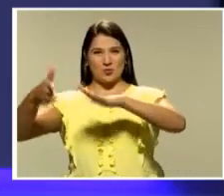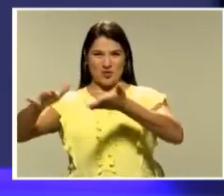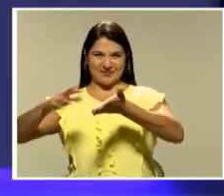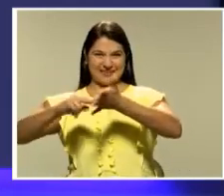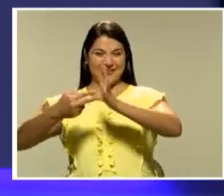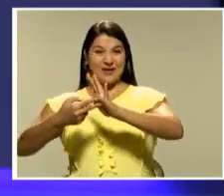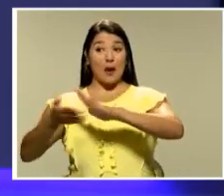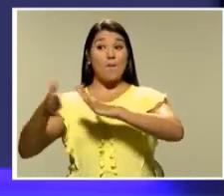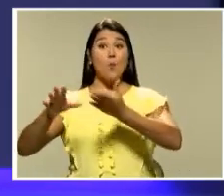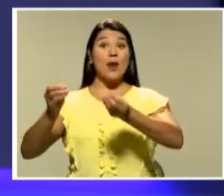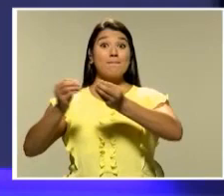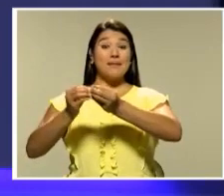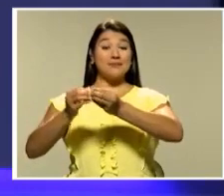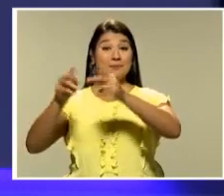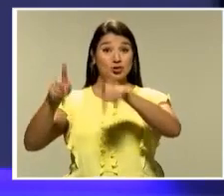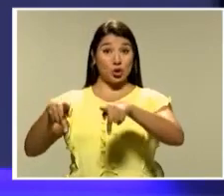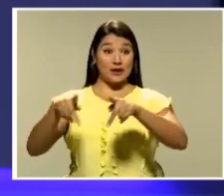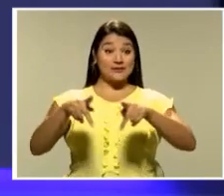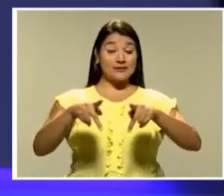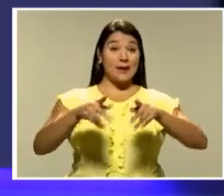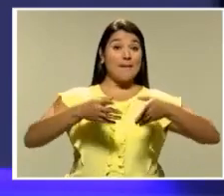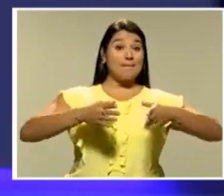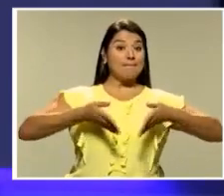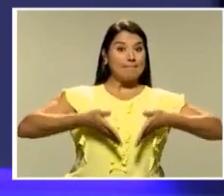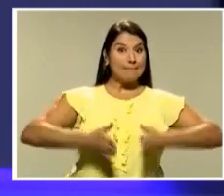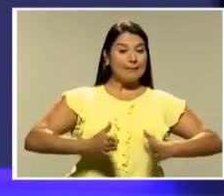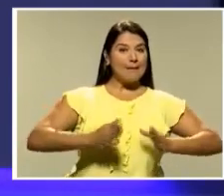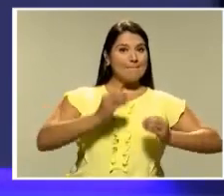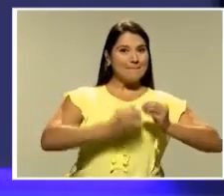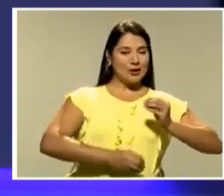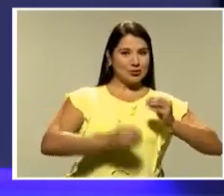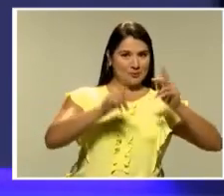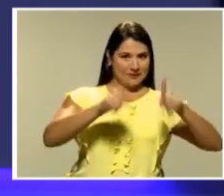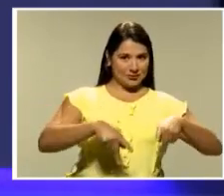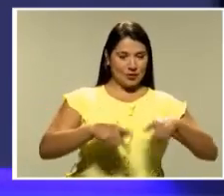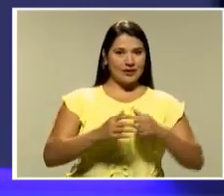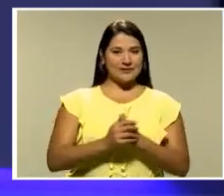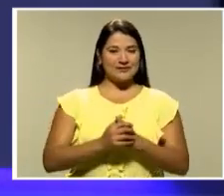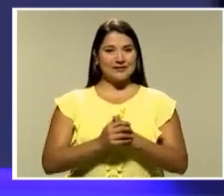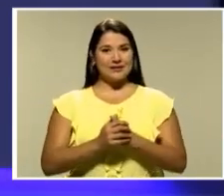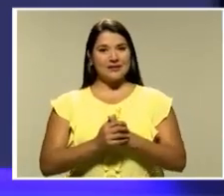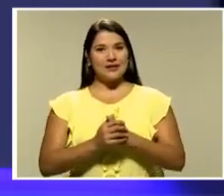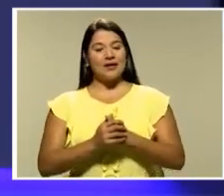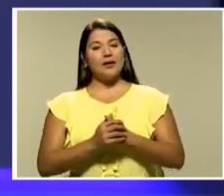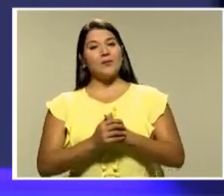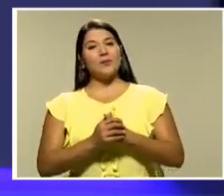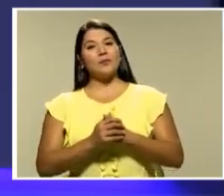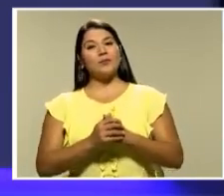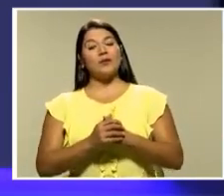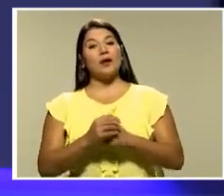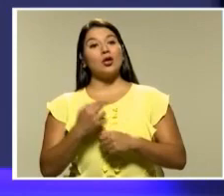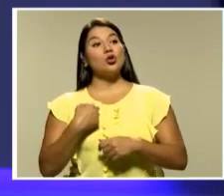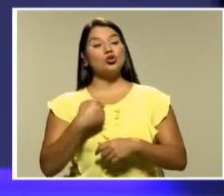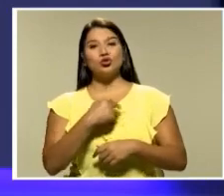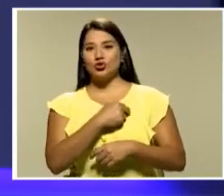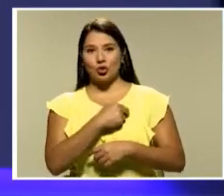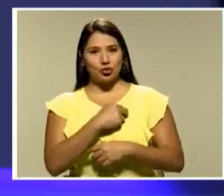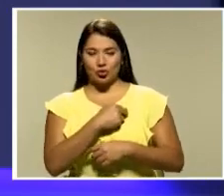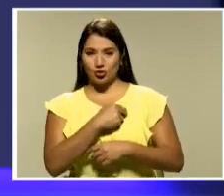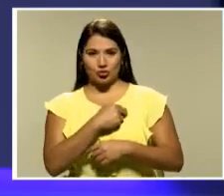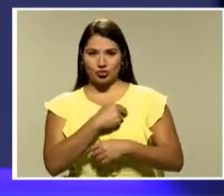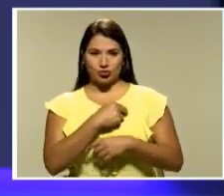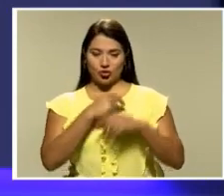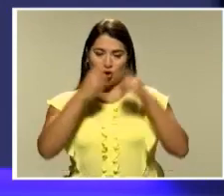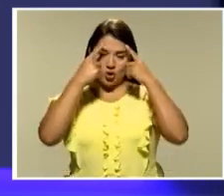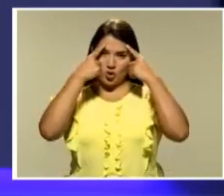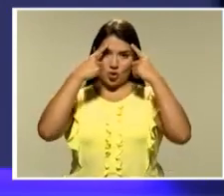Y además vivimos más, o al revés, en realidad al revés. No llegamos a mantener la misma